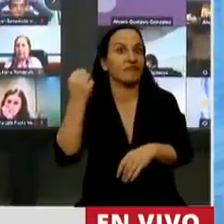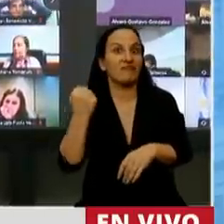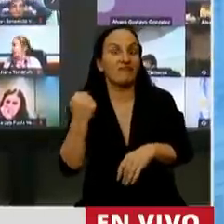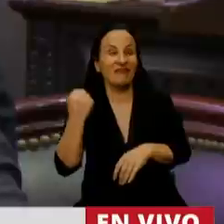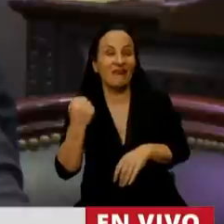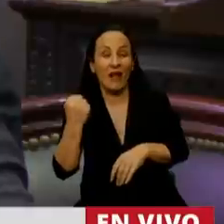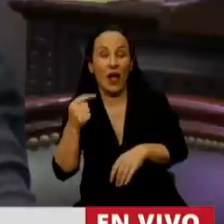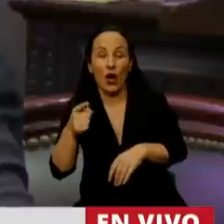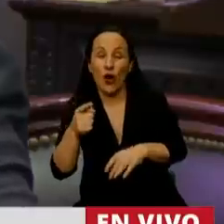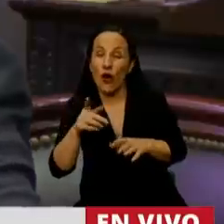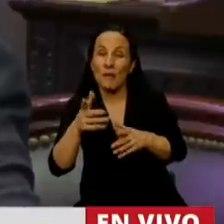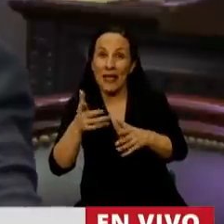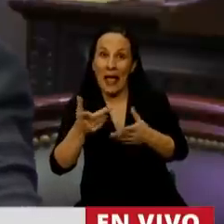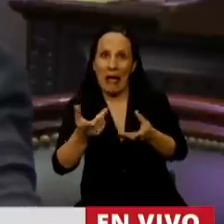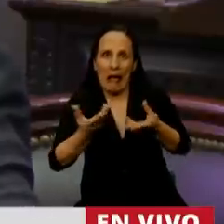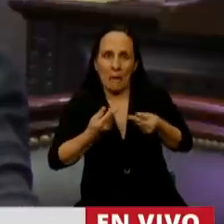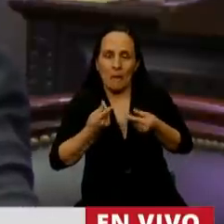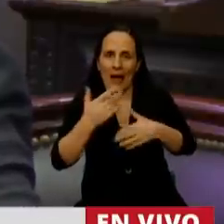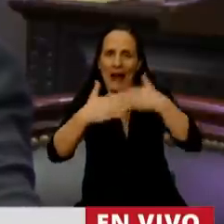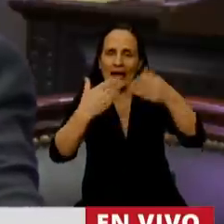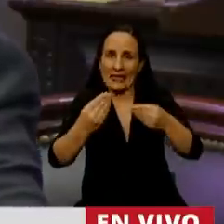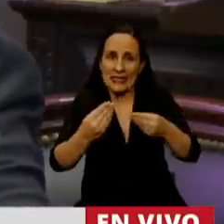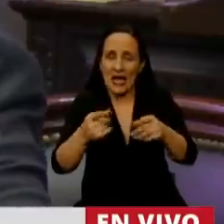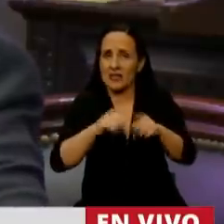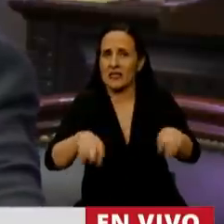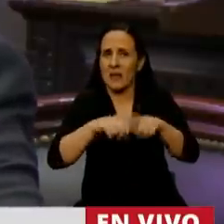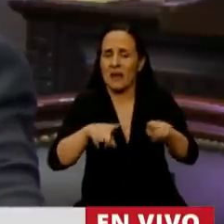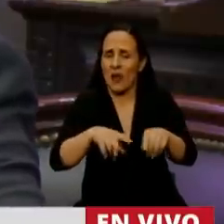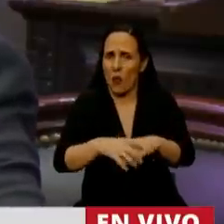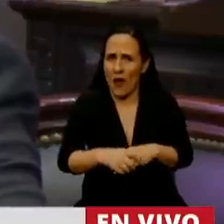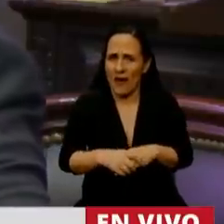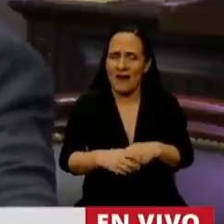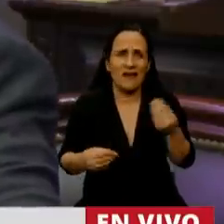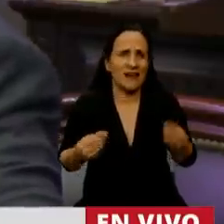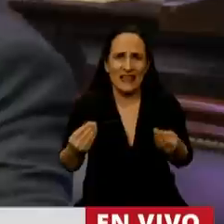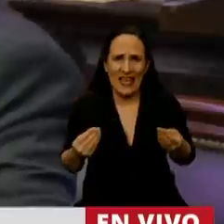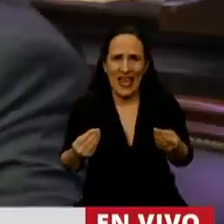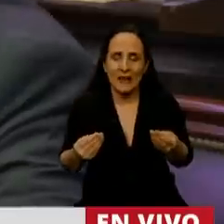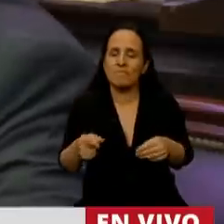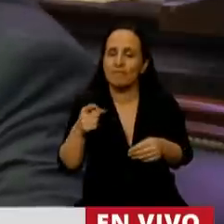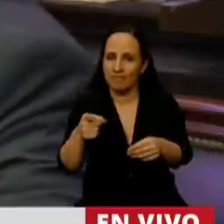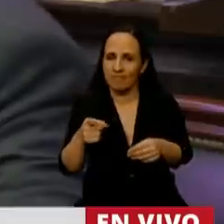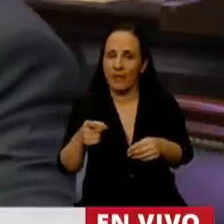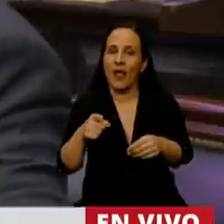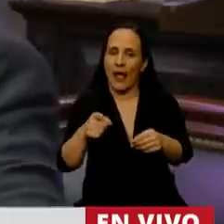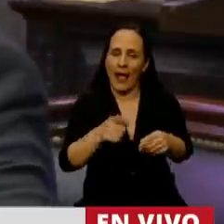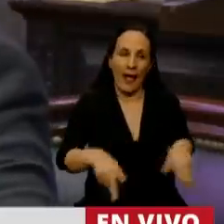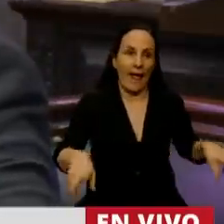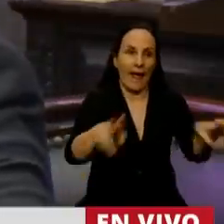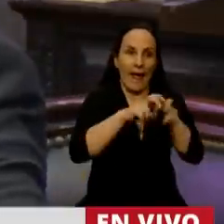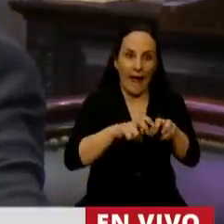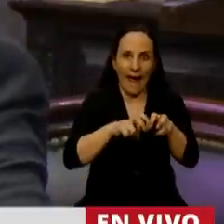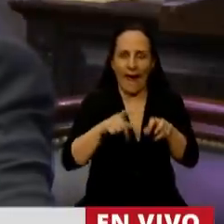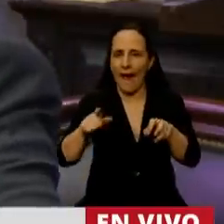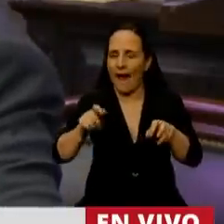son las que permiten crecer en todo encontramos lo mismo encontramos que recibieron superávit dejaron